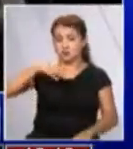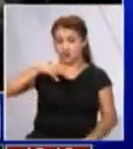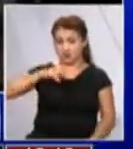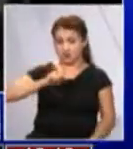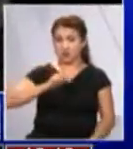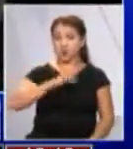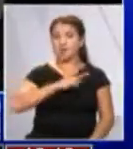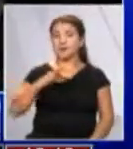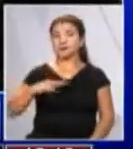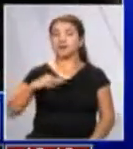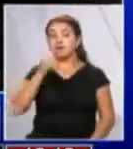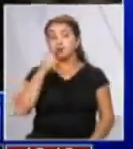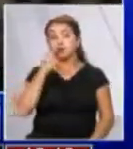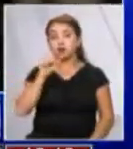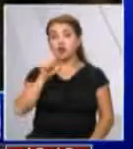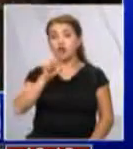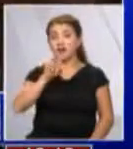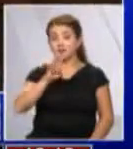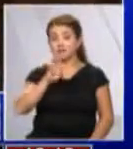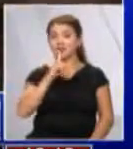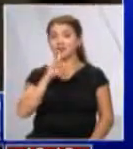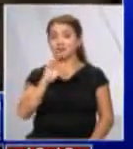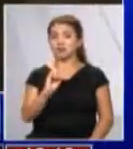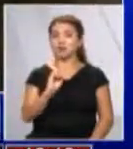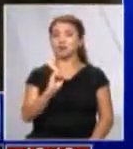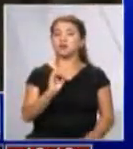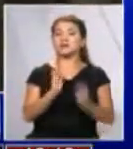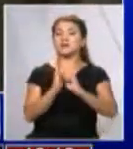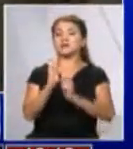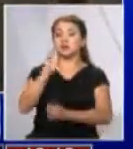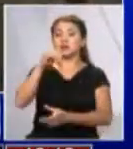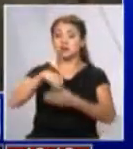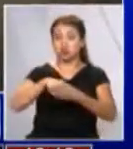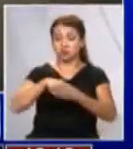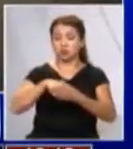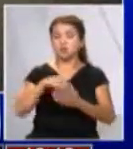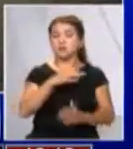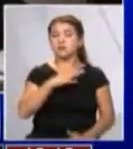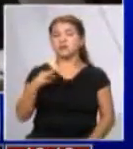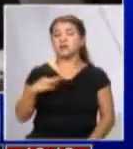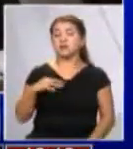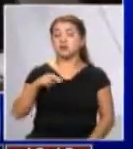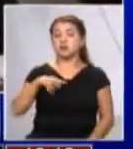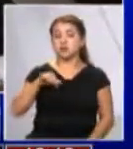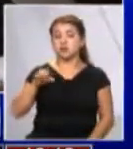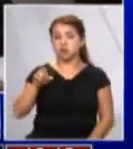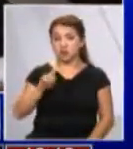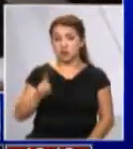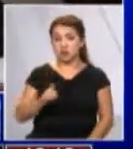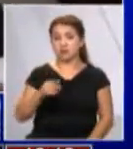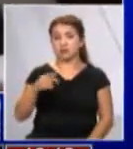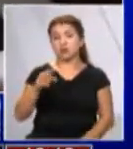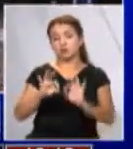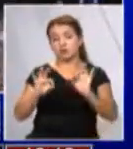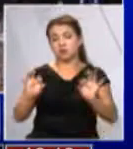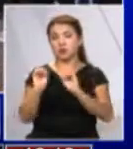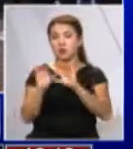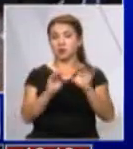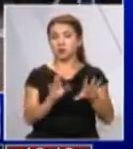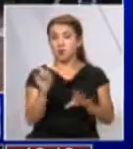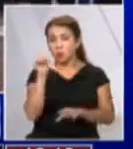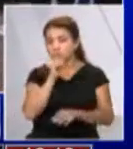el ministro Alberto Arenas, el subsecretario del Interior Mahmoud Alewi, el ministro Nicolás Eizaguirre, quien fue el último en llegar